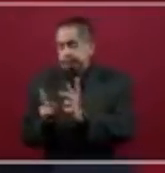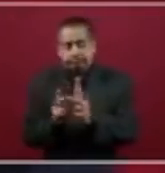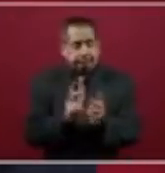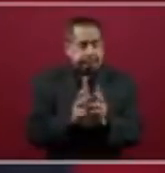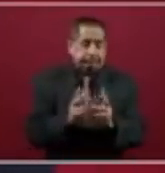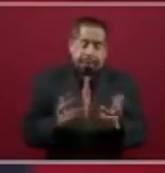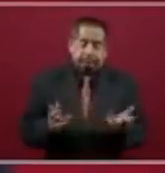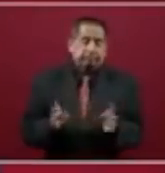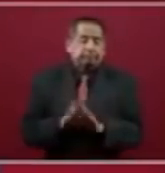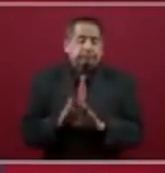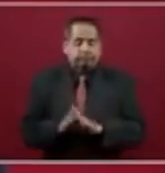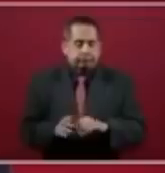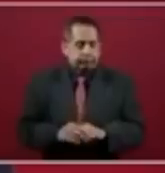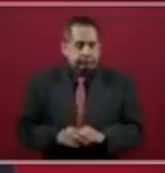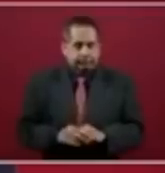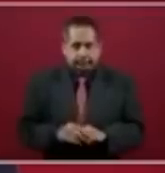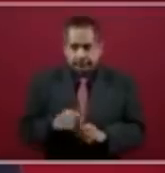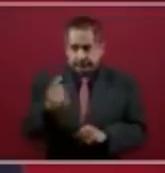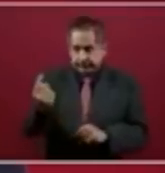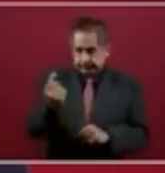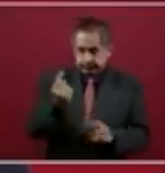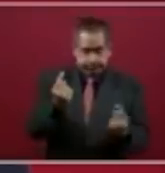Pero ellos